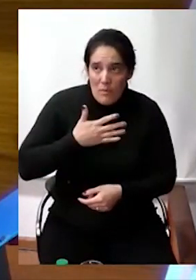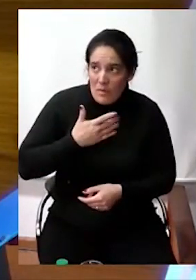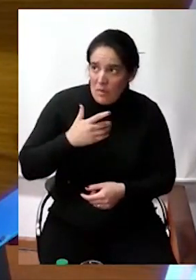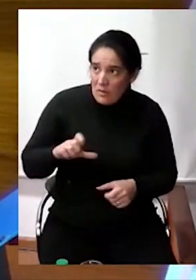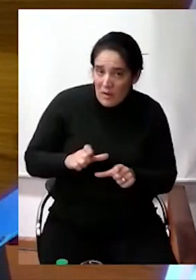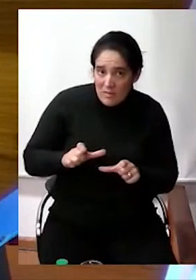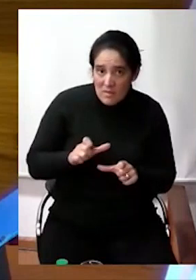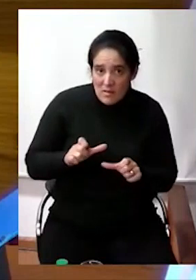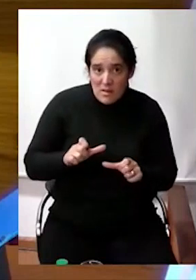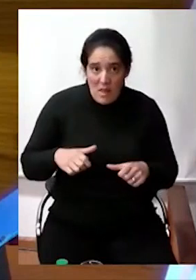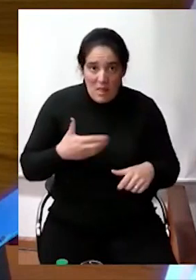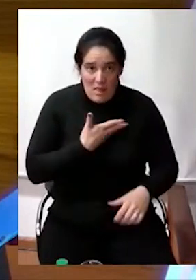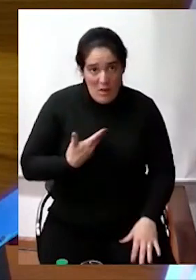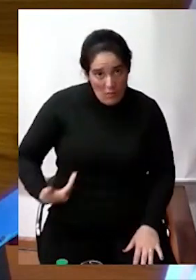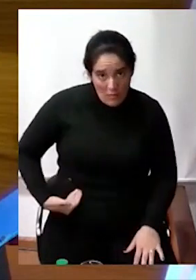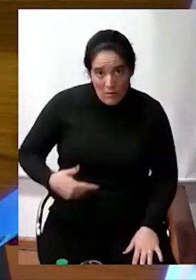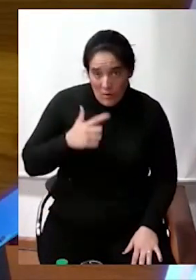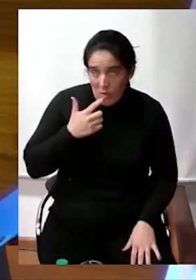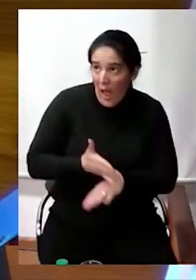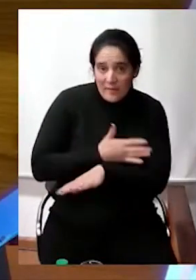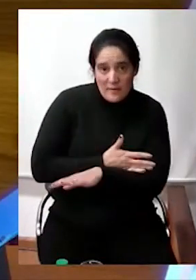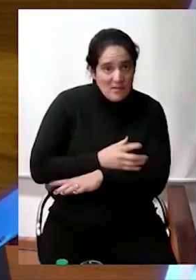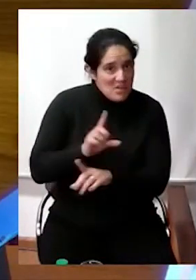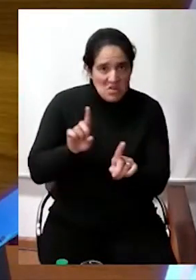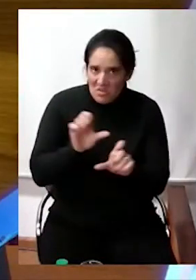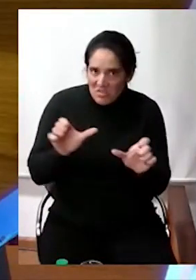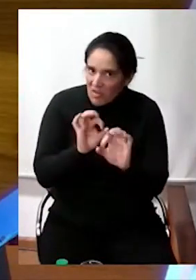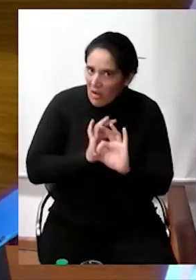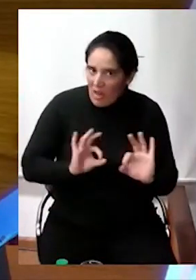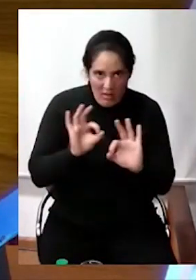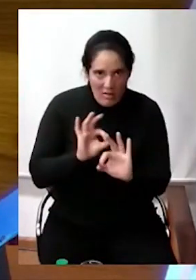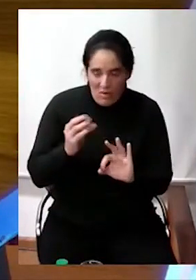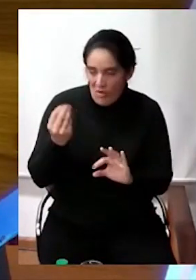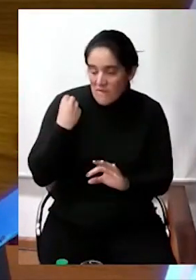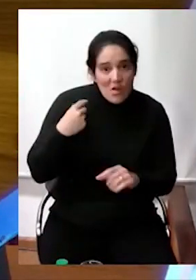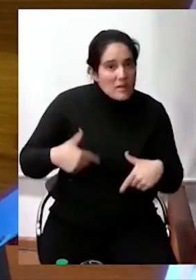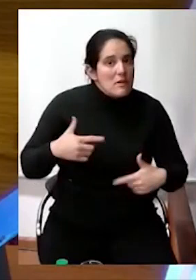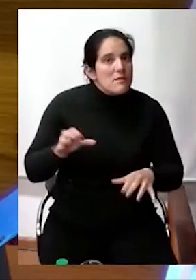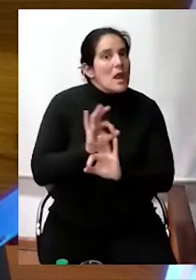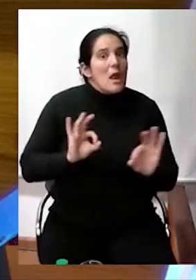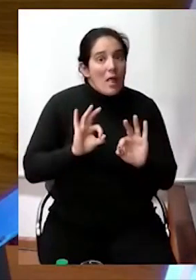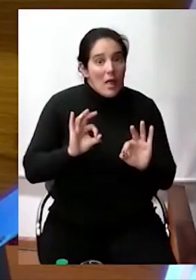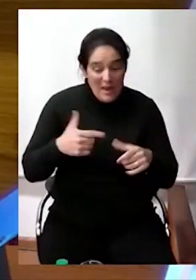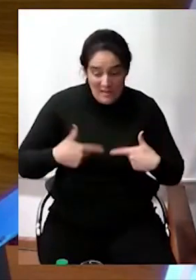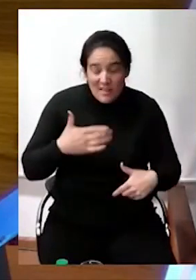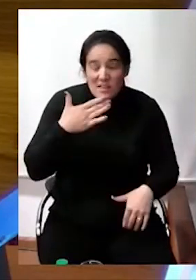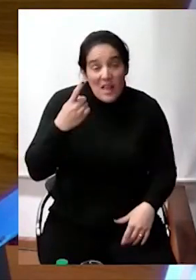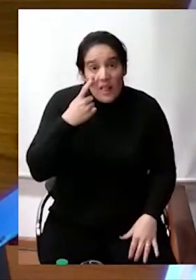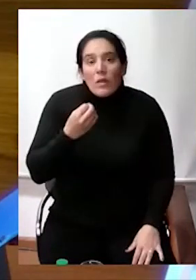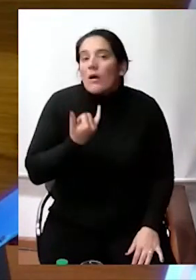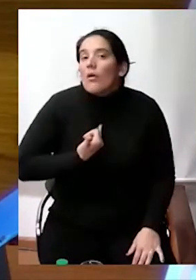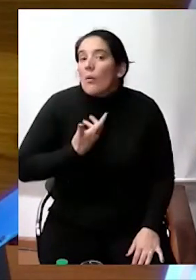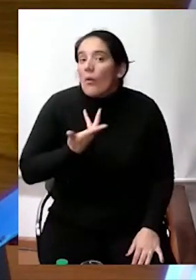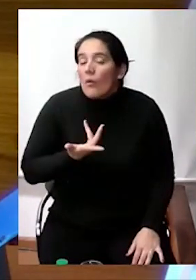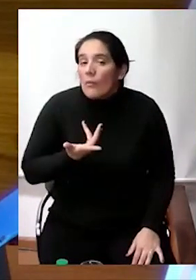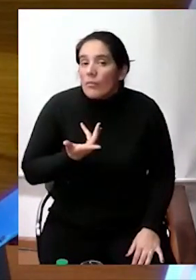nacional ni defender la gestión de ose lo debieron haber hecho antes y no lo hicieron No le comunicaron a la intendencia la intendencia se entera